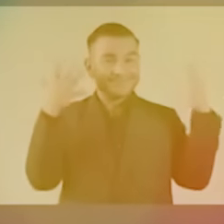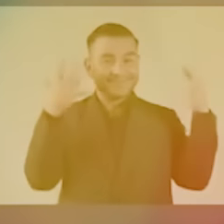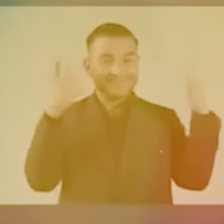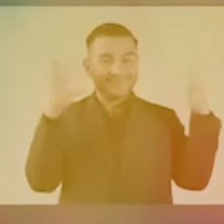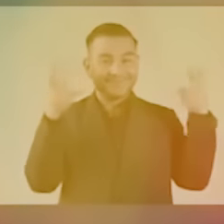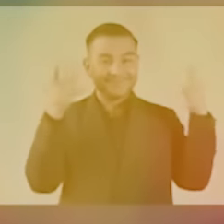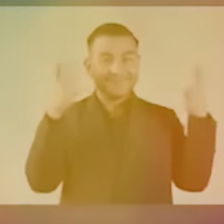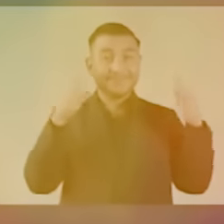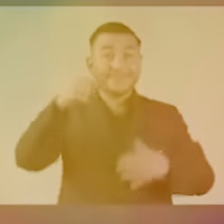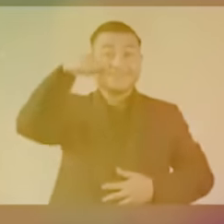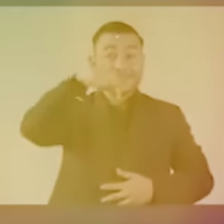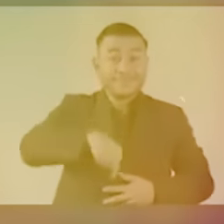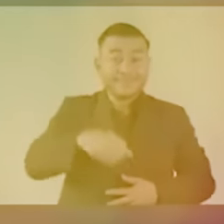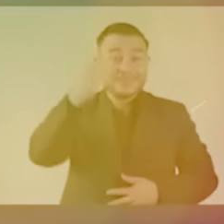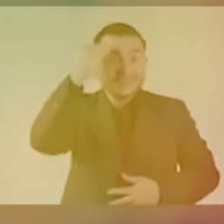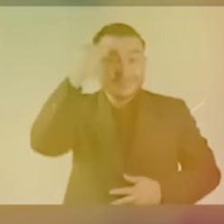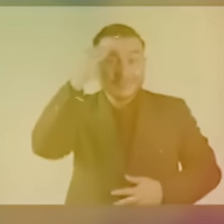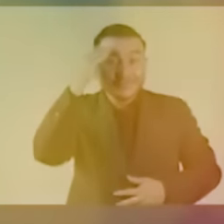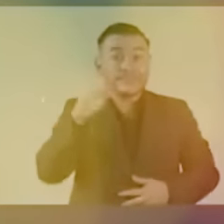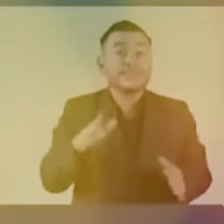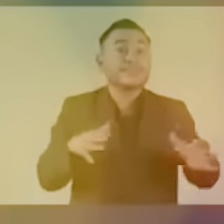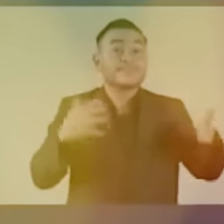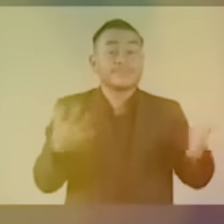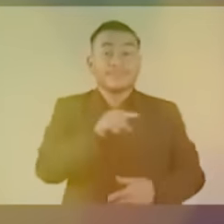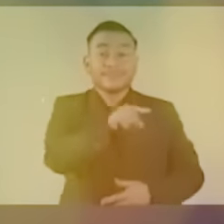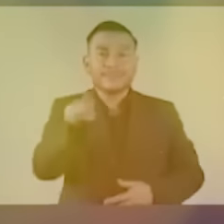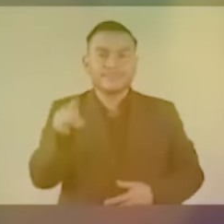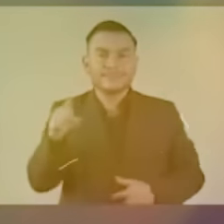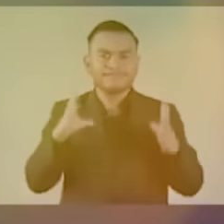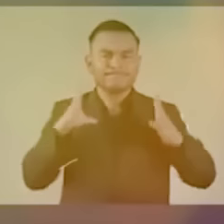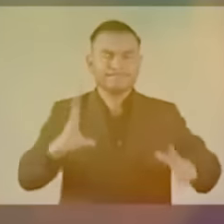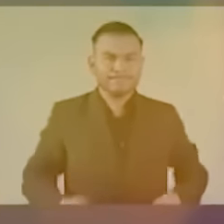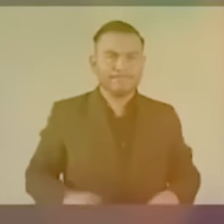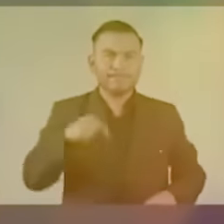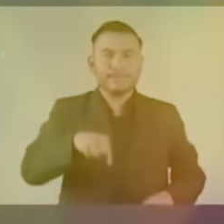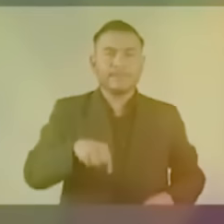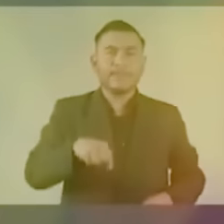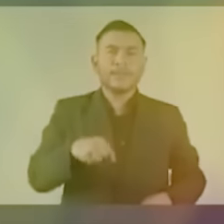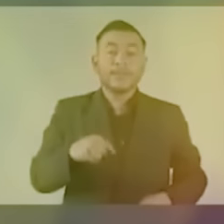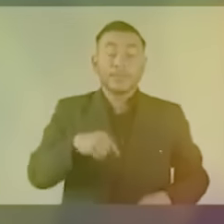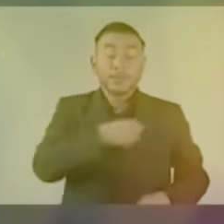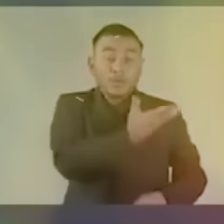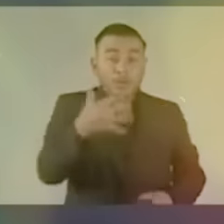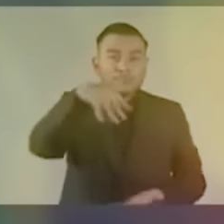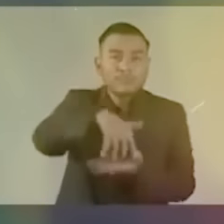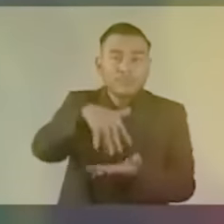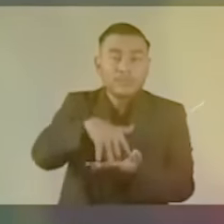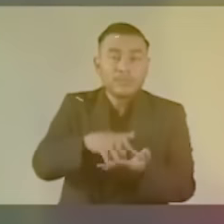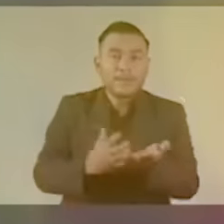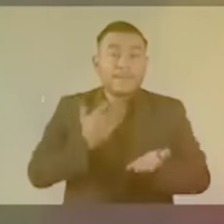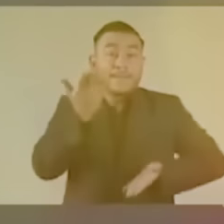Hoy ustedes decidirán cómo quieren ser gobernados, porque hoy tendremos un gobierno del pueblo para el